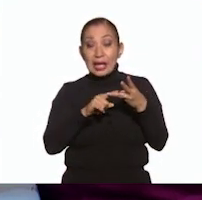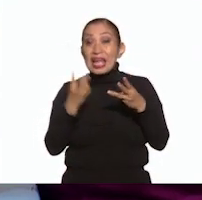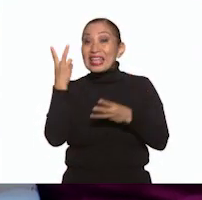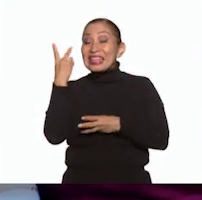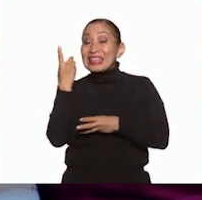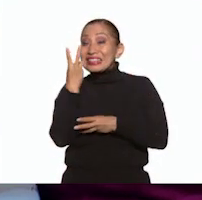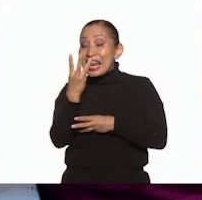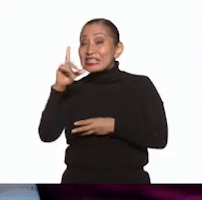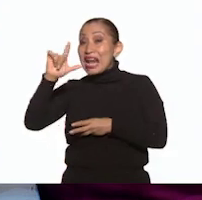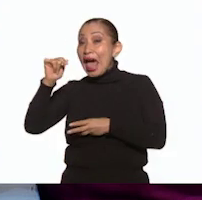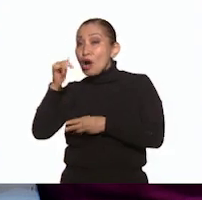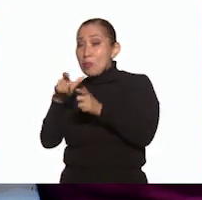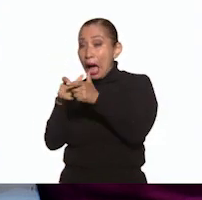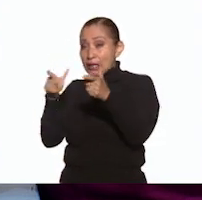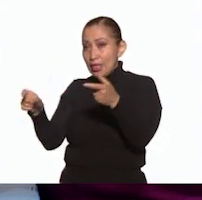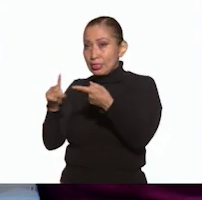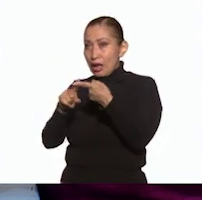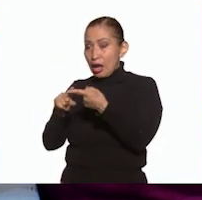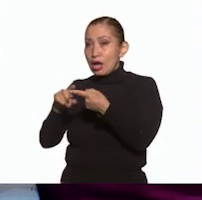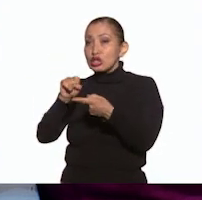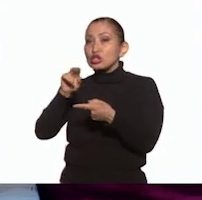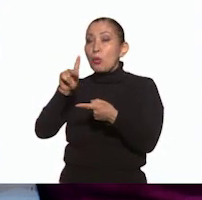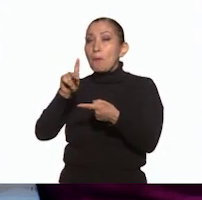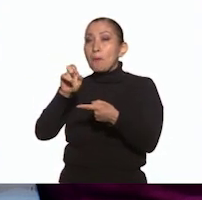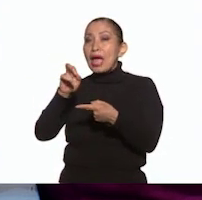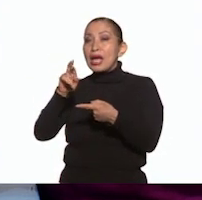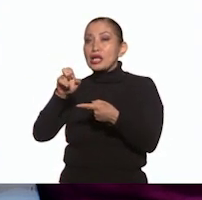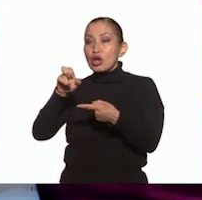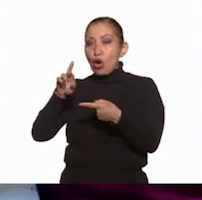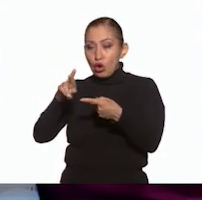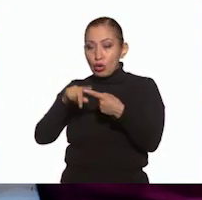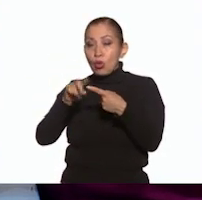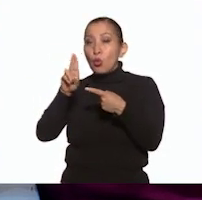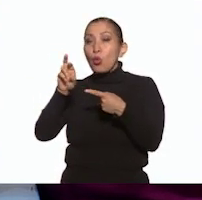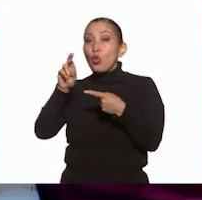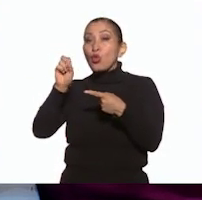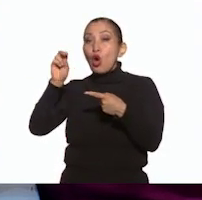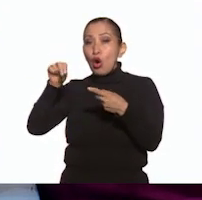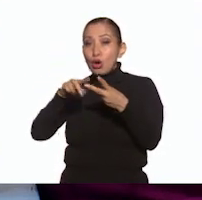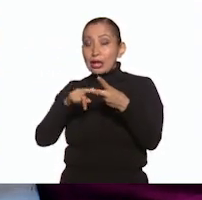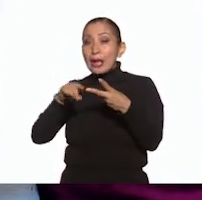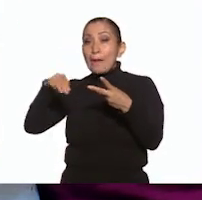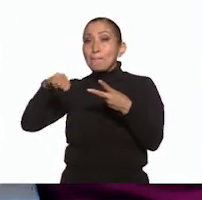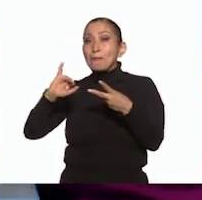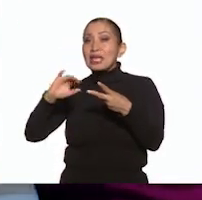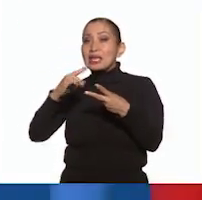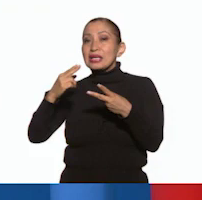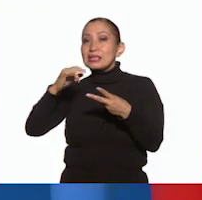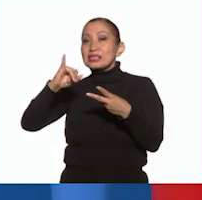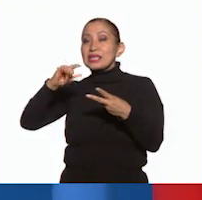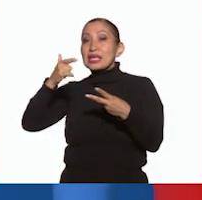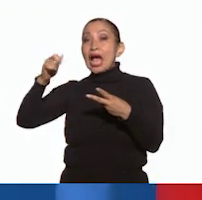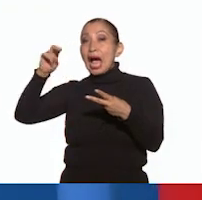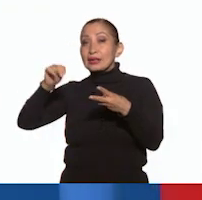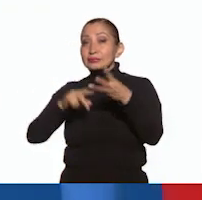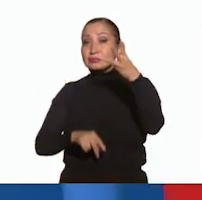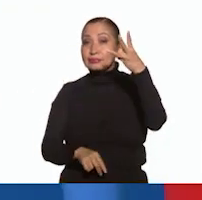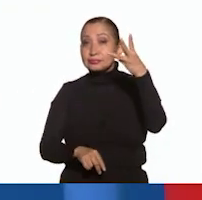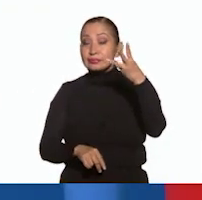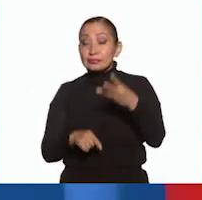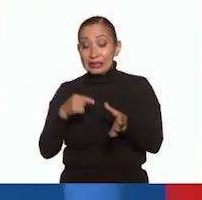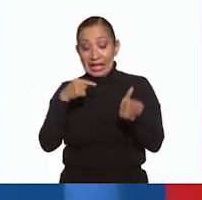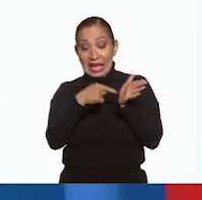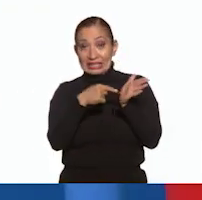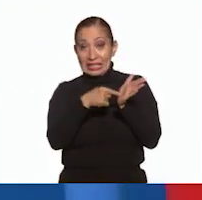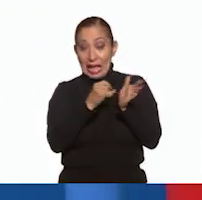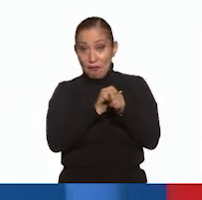lagos más grandes son el Superior, el Hurón y el Michigan. Muy bien, esta